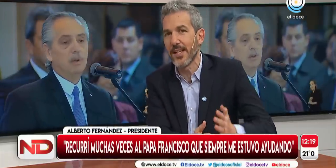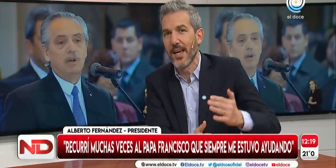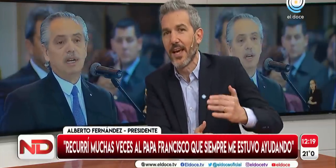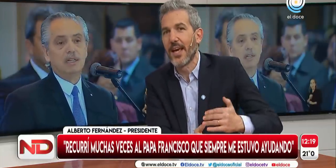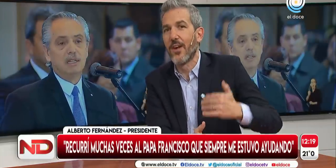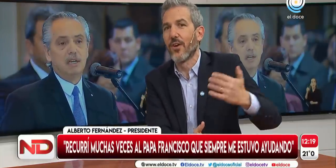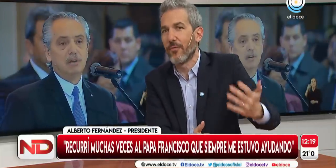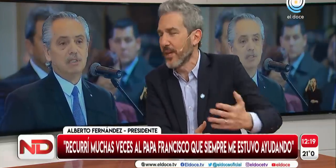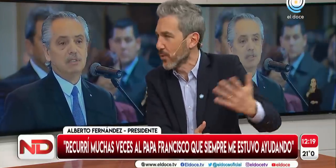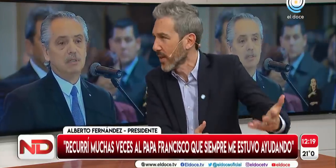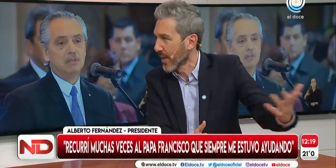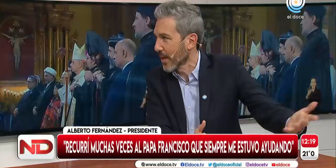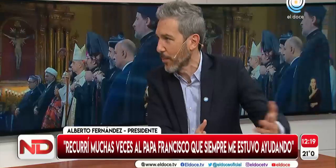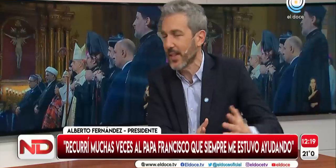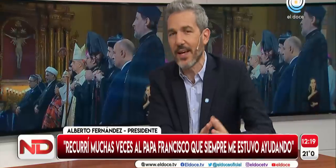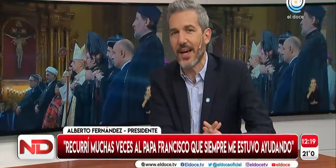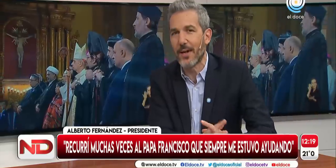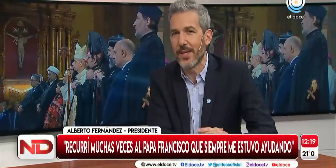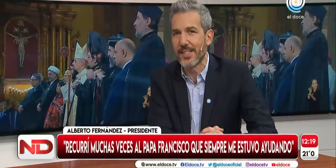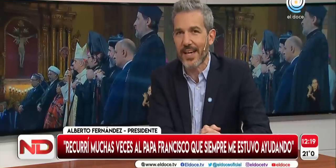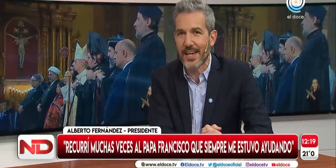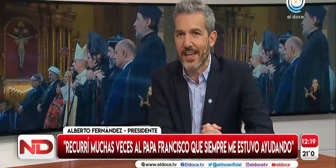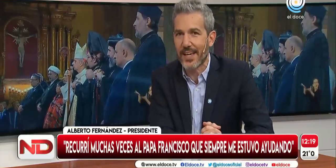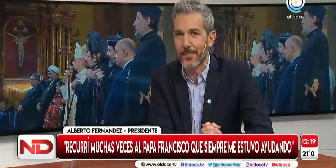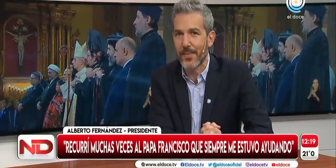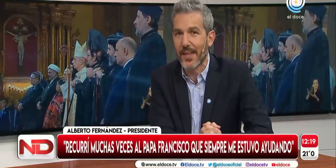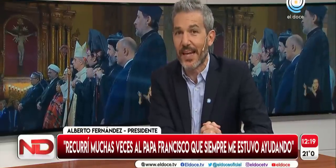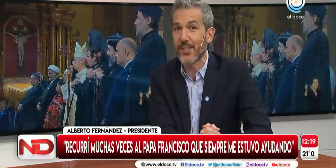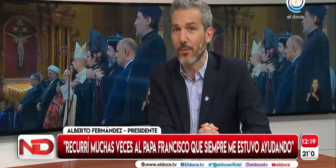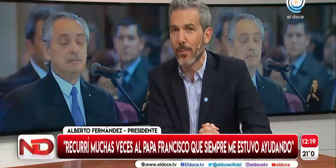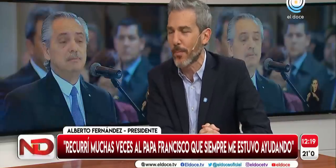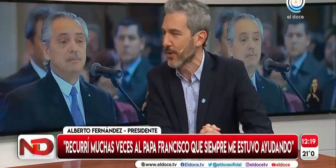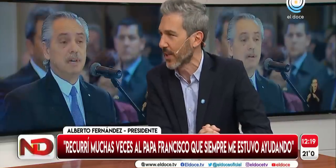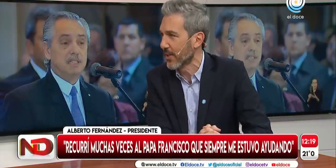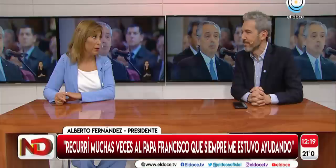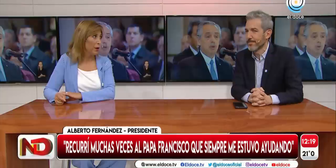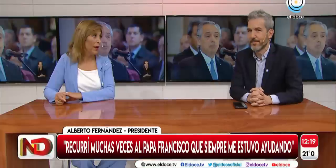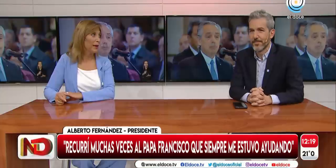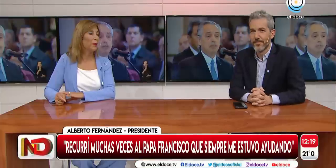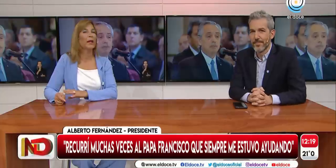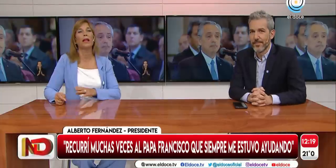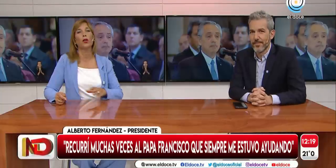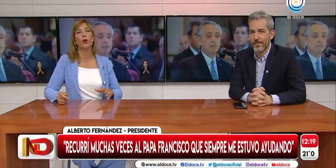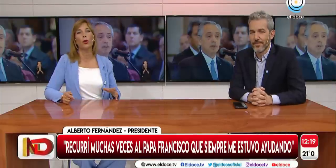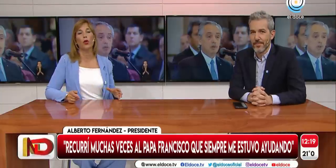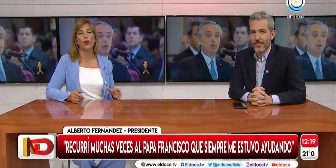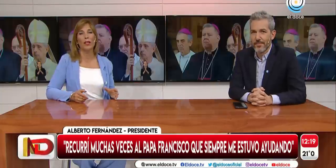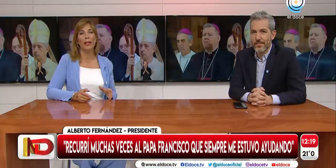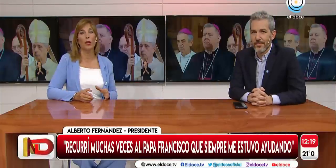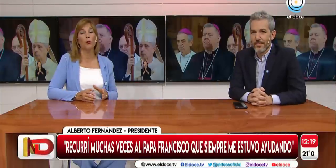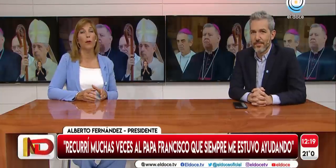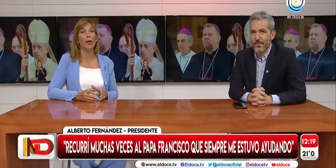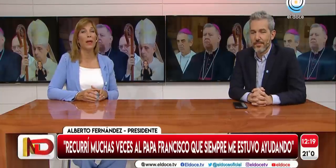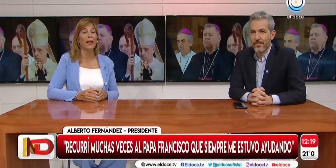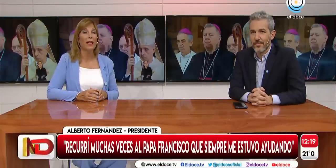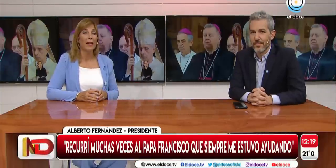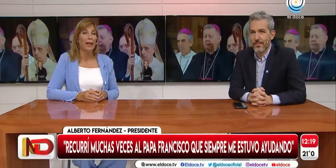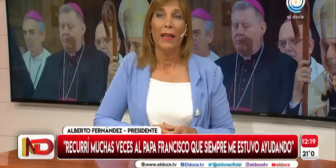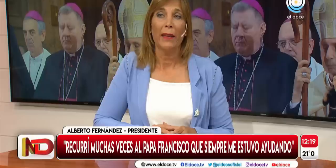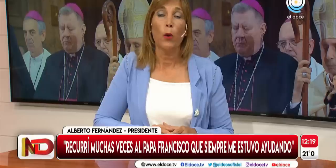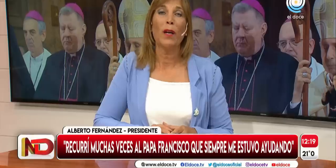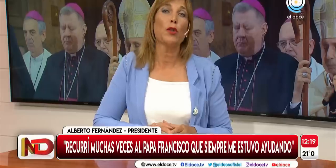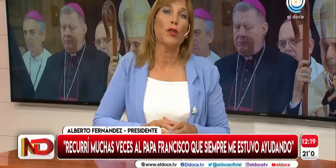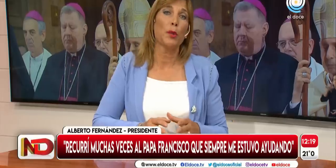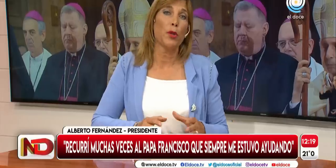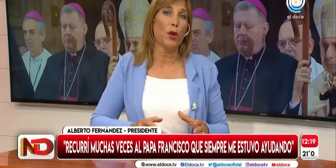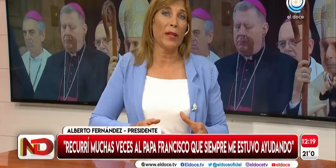Fernández en lo que fue una suerte de respuesta al mensaje del arzobispo porteño. Bueno, hay que ver cómo considerar, cómo evaluar